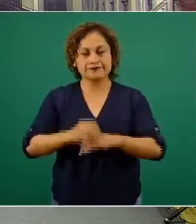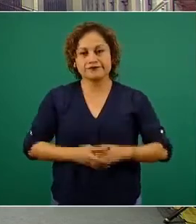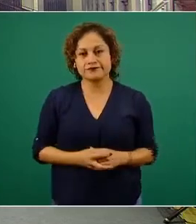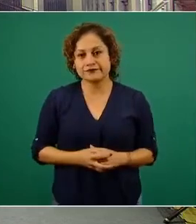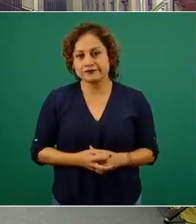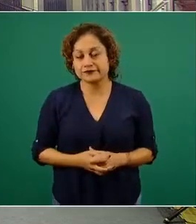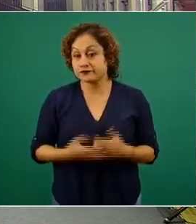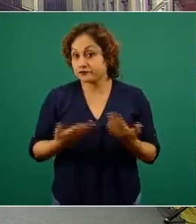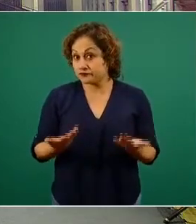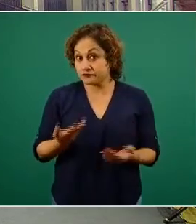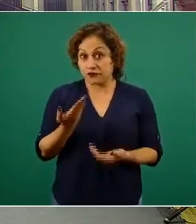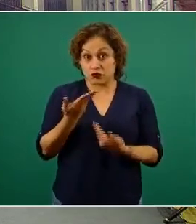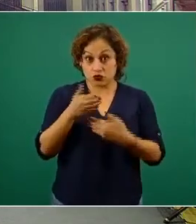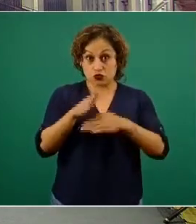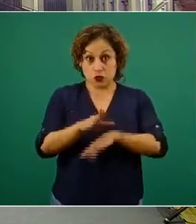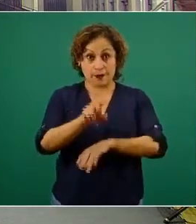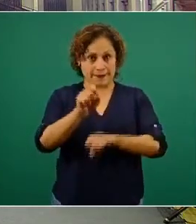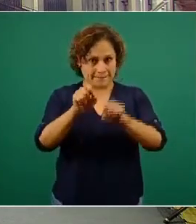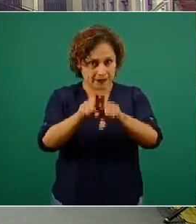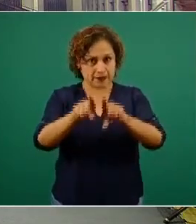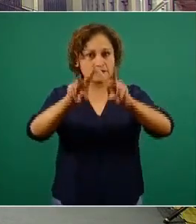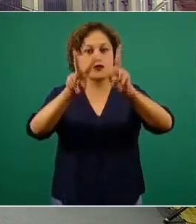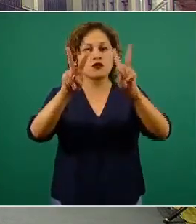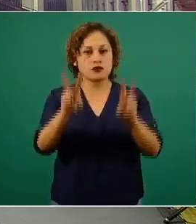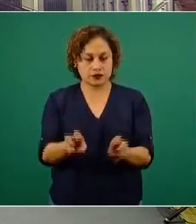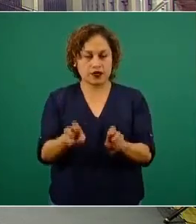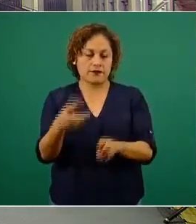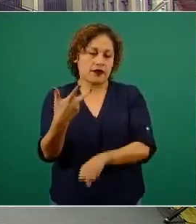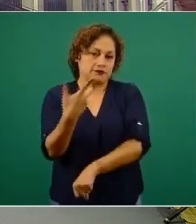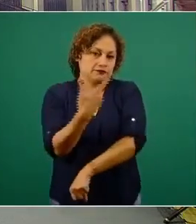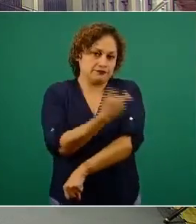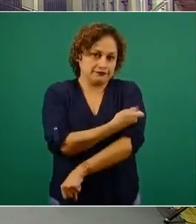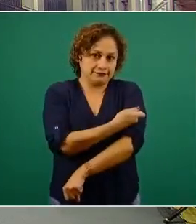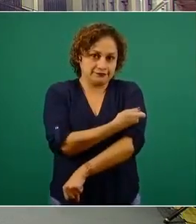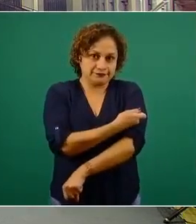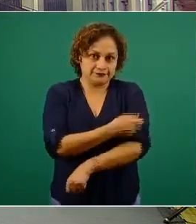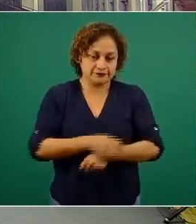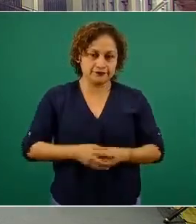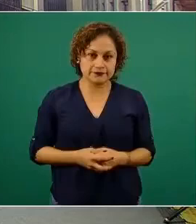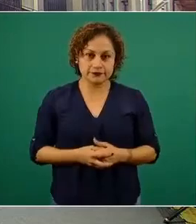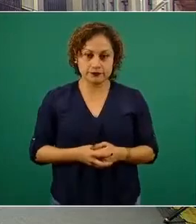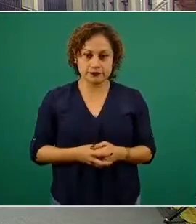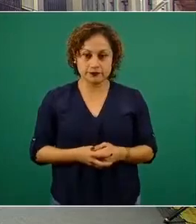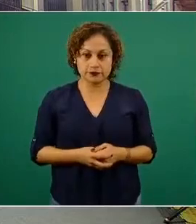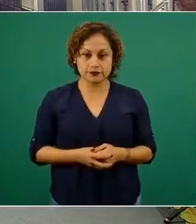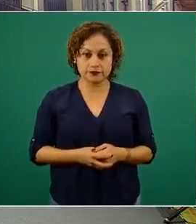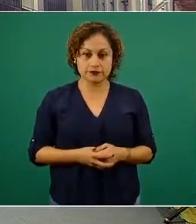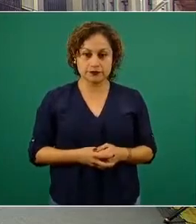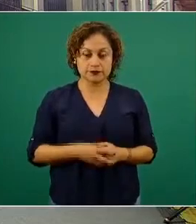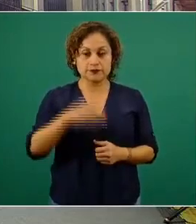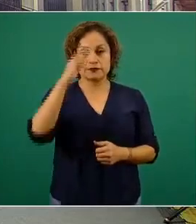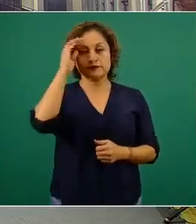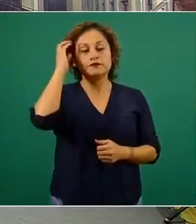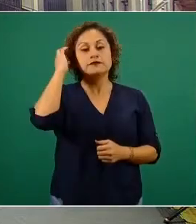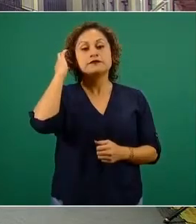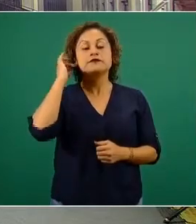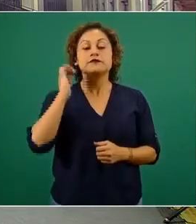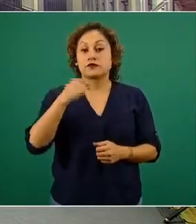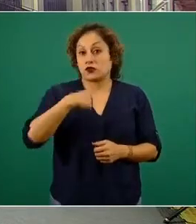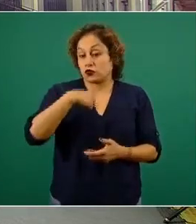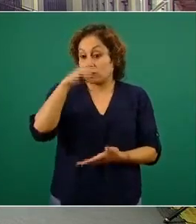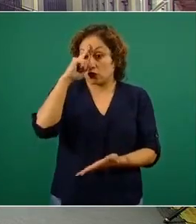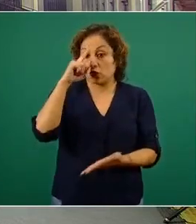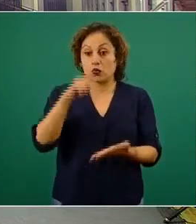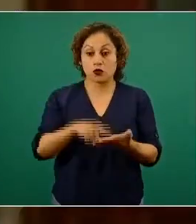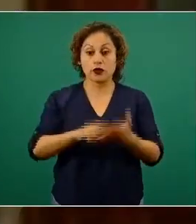En este tema, por supuesto que es el prioritario de la vacuna, ya supongo que han estado creando